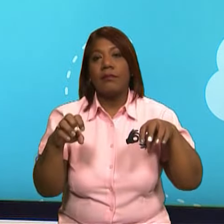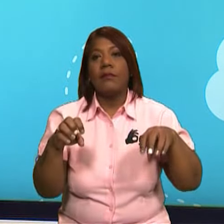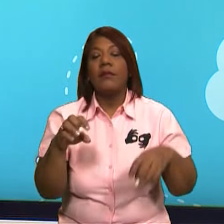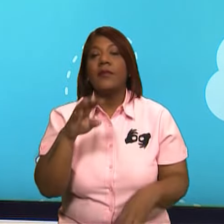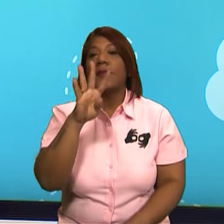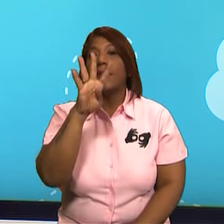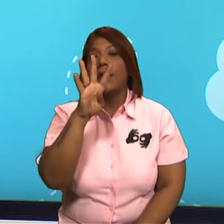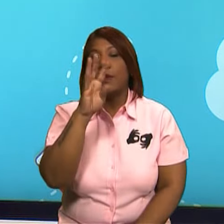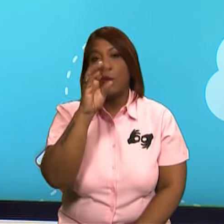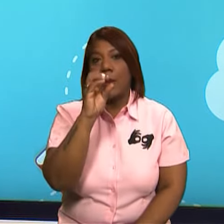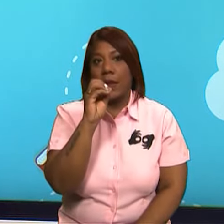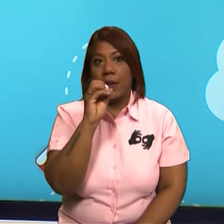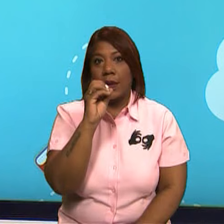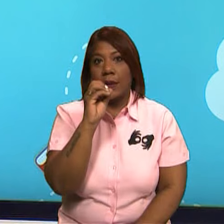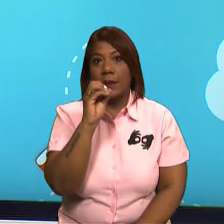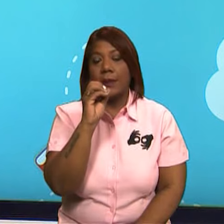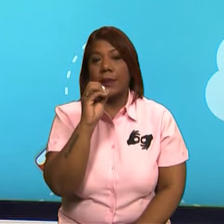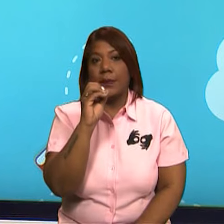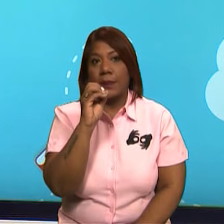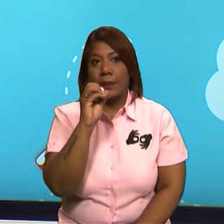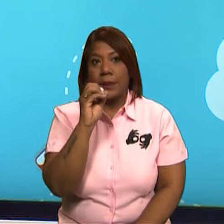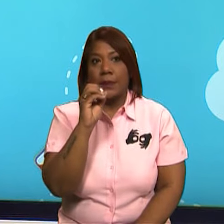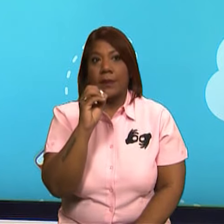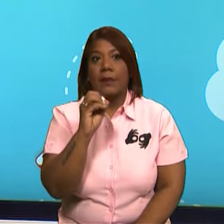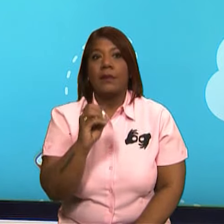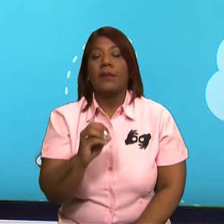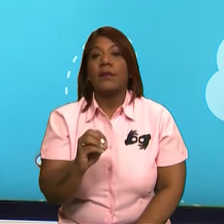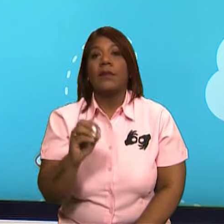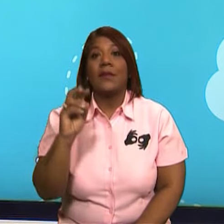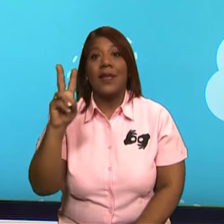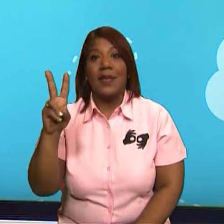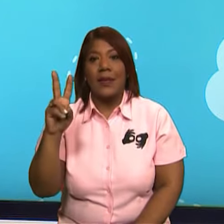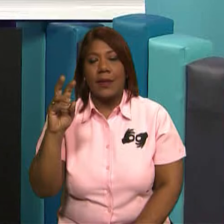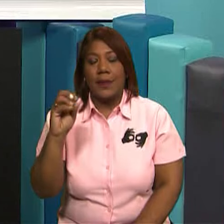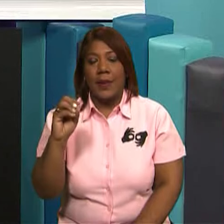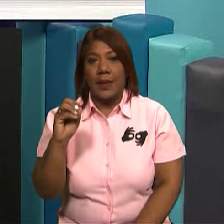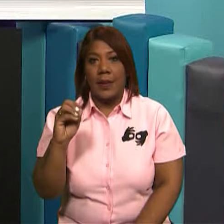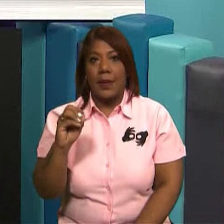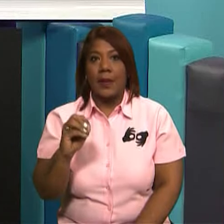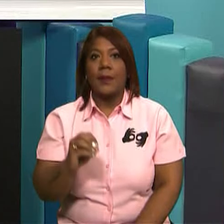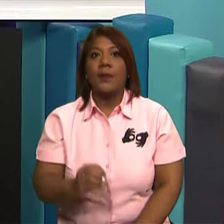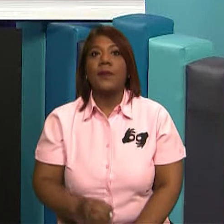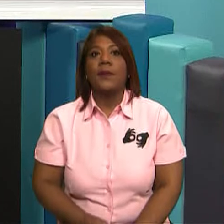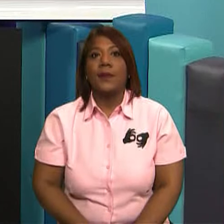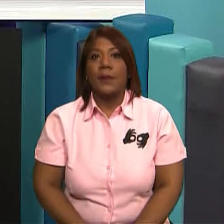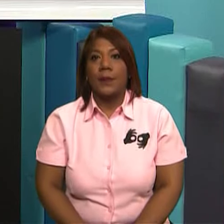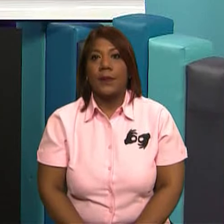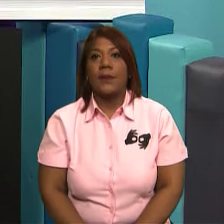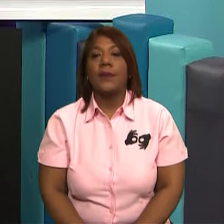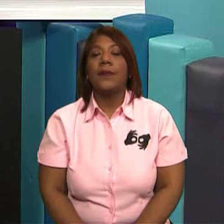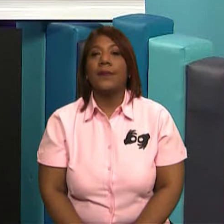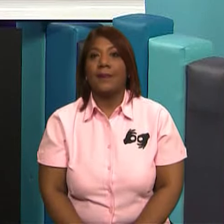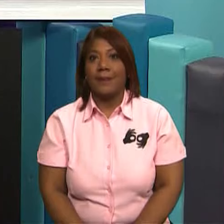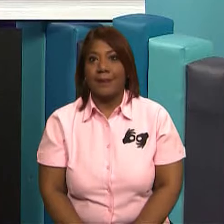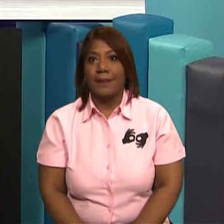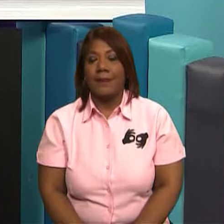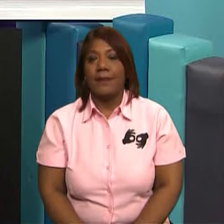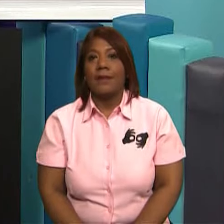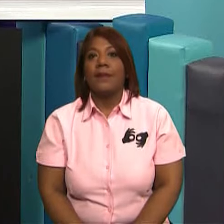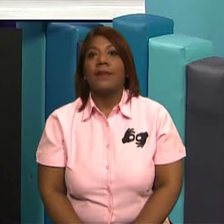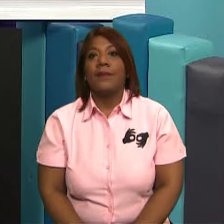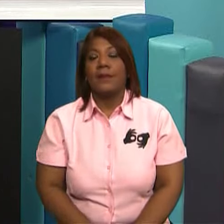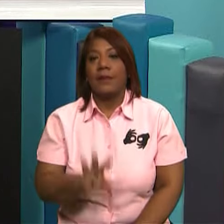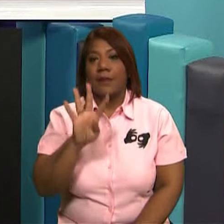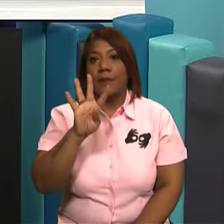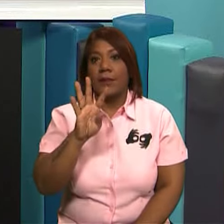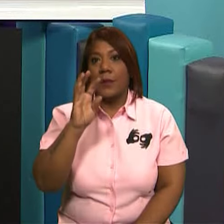para descomponer es 40. Y la otra decena sería lo que me resta para llegar al 60, que es 20.